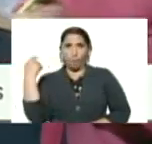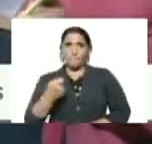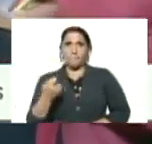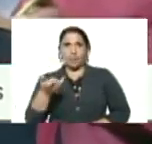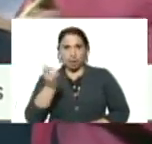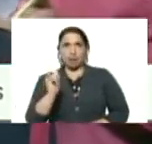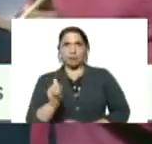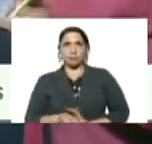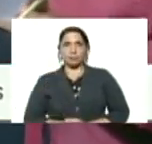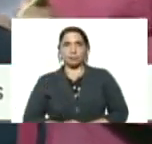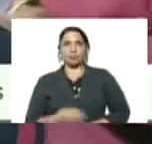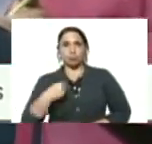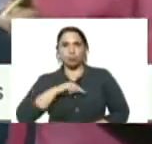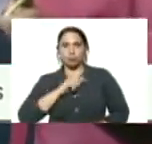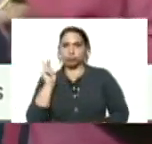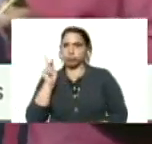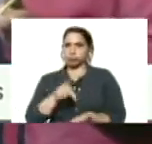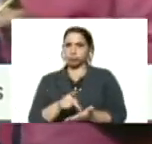que lo trajimos